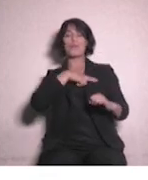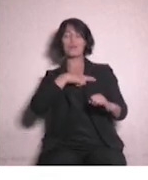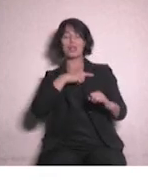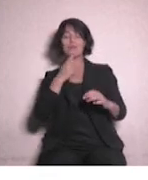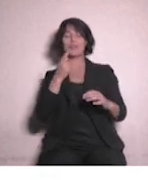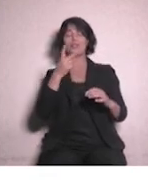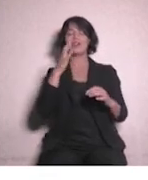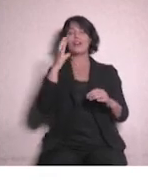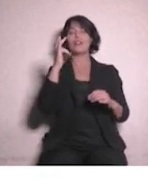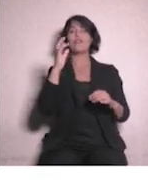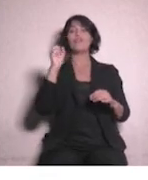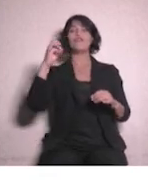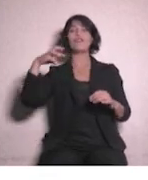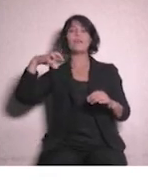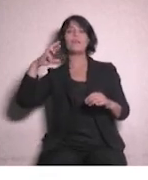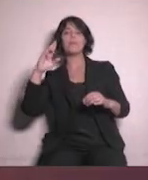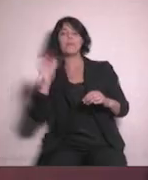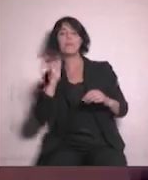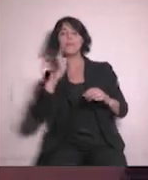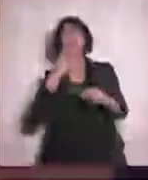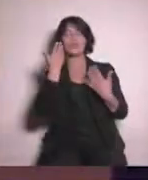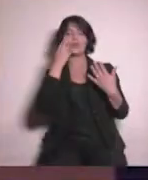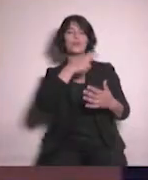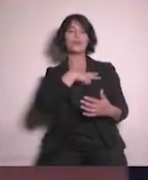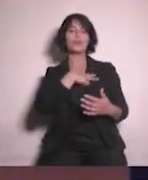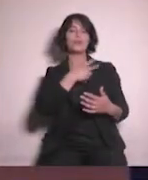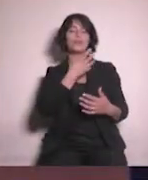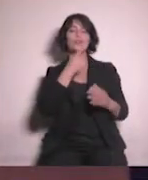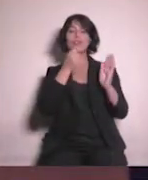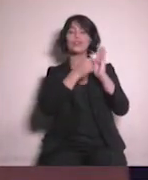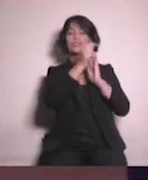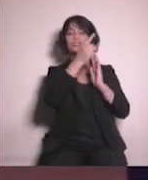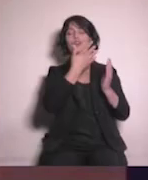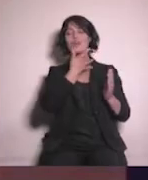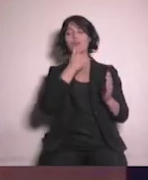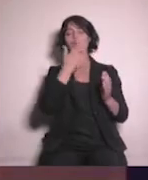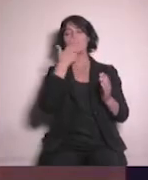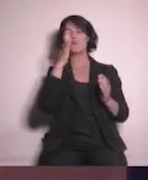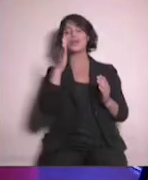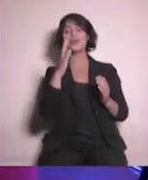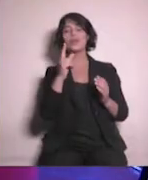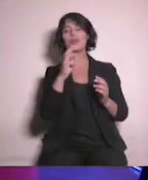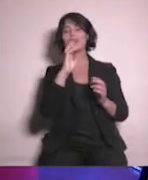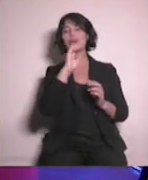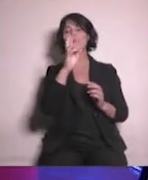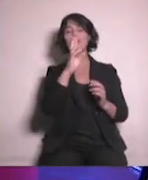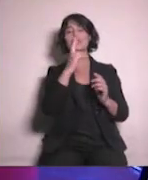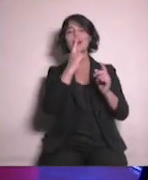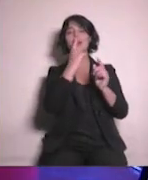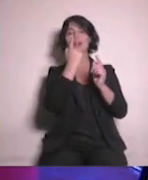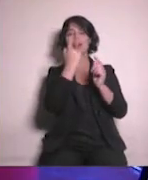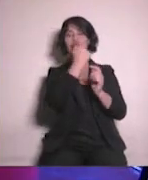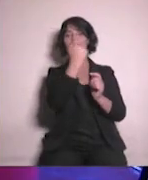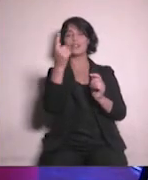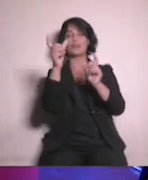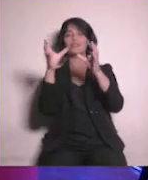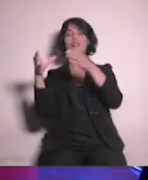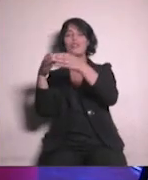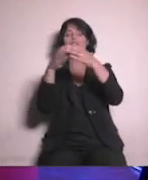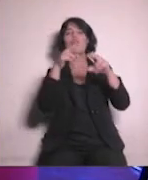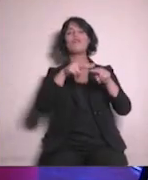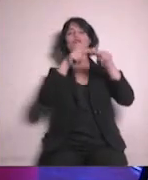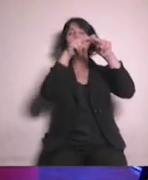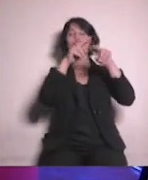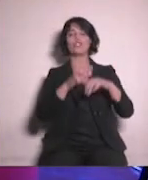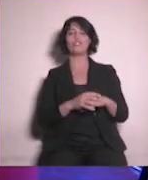FundPro Latinoamérica como la AFP del año por tener el mejor resultado para cada uno de los fondos.